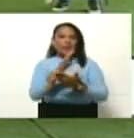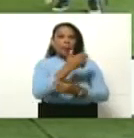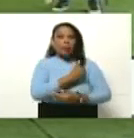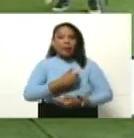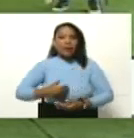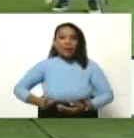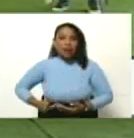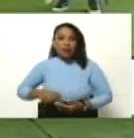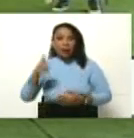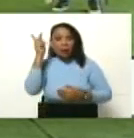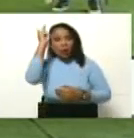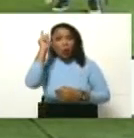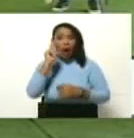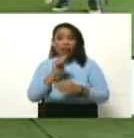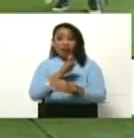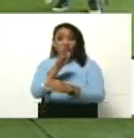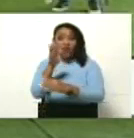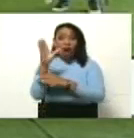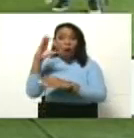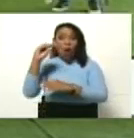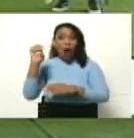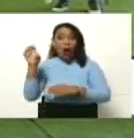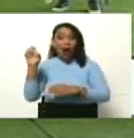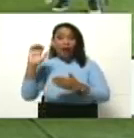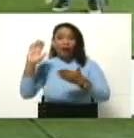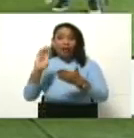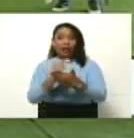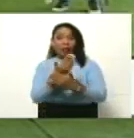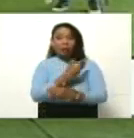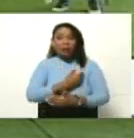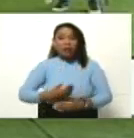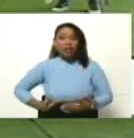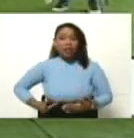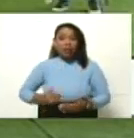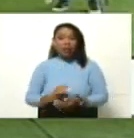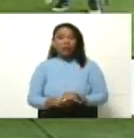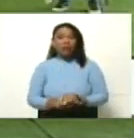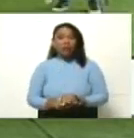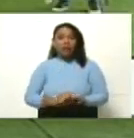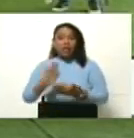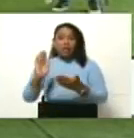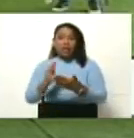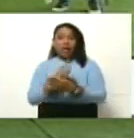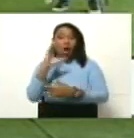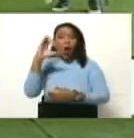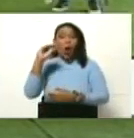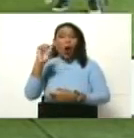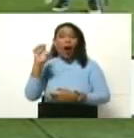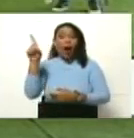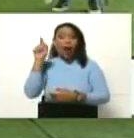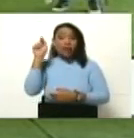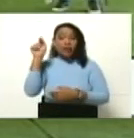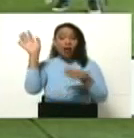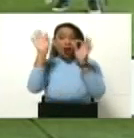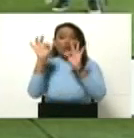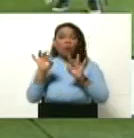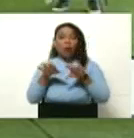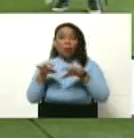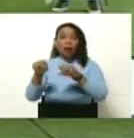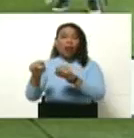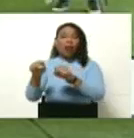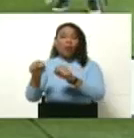Porque donde va la OEA, terminan tumbando al presidente. Terminan tumbándolo. La OEA es un mecanismo del